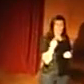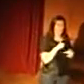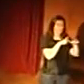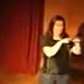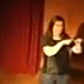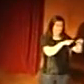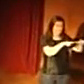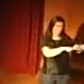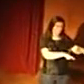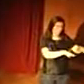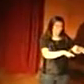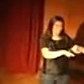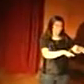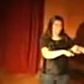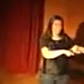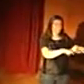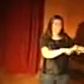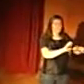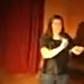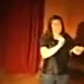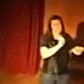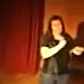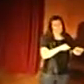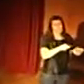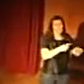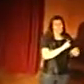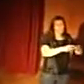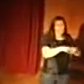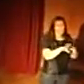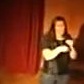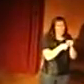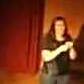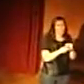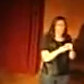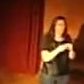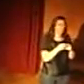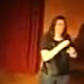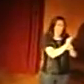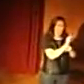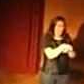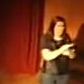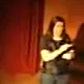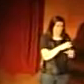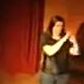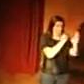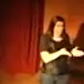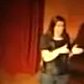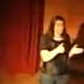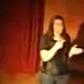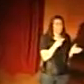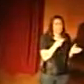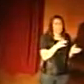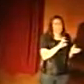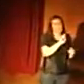eh querido Gabriel finaldi exdirector adjunto de conservación de esta casa de de Luis eusebi no el que fue primer